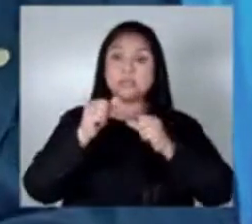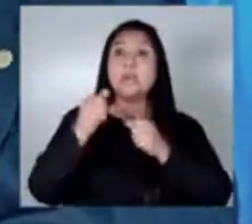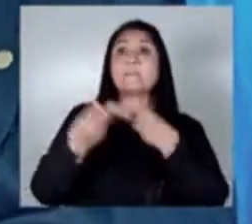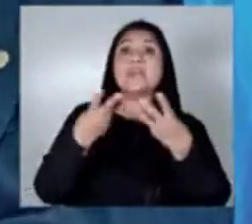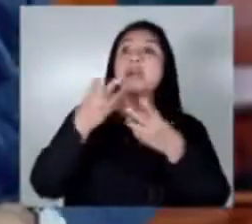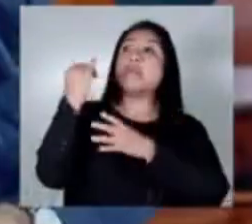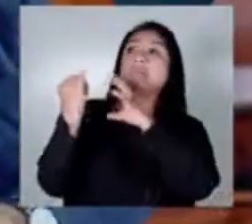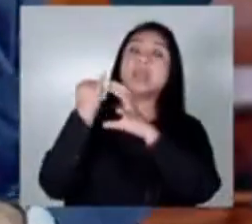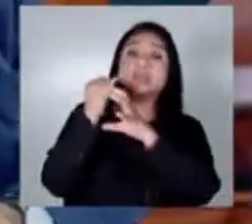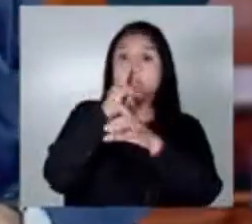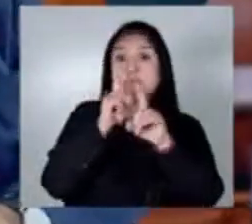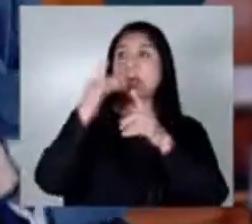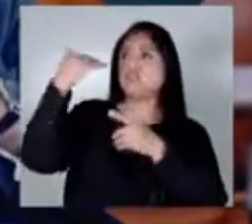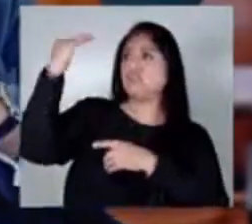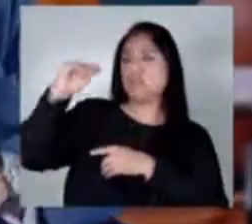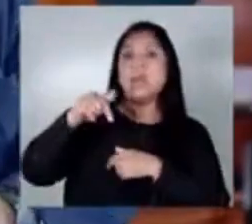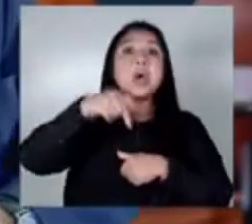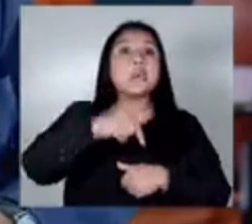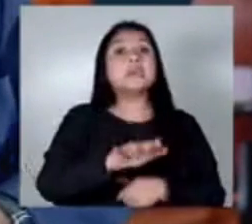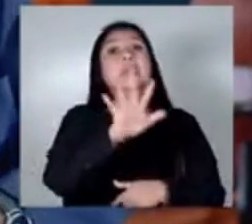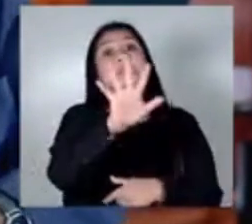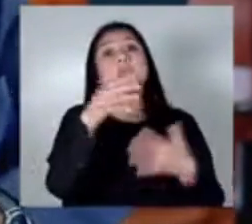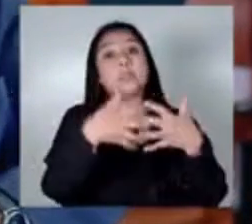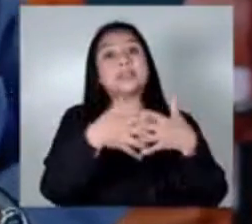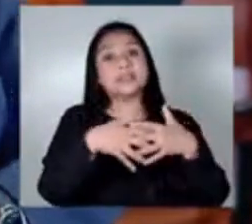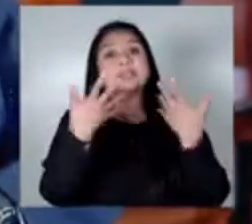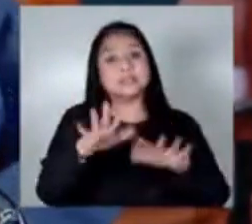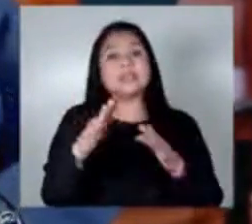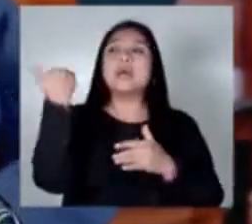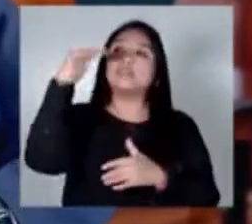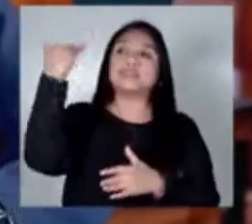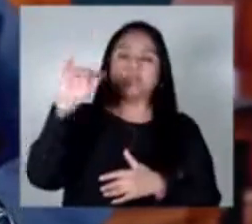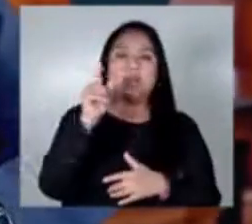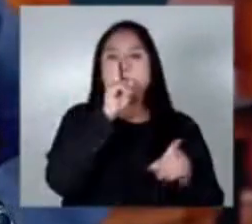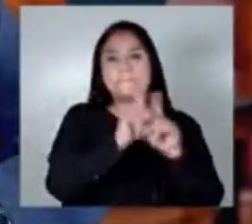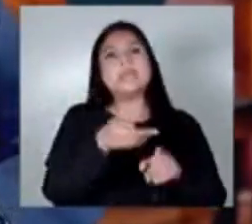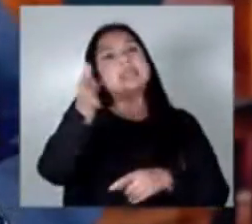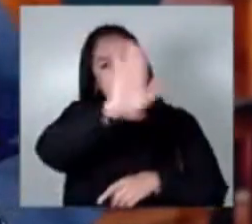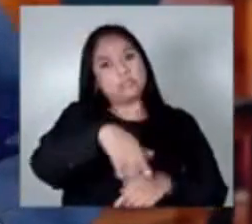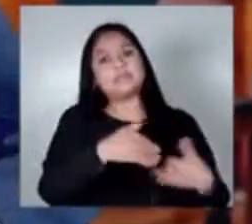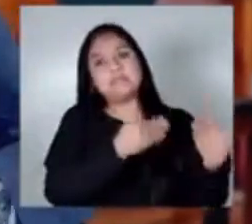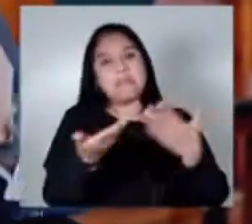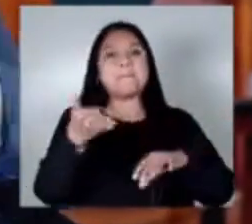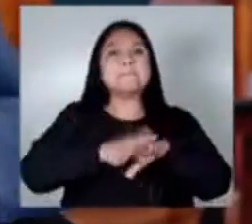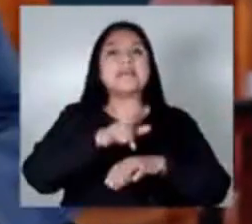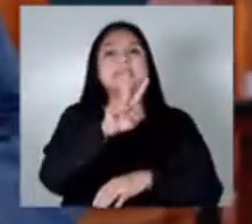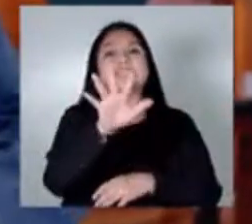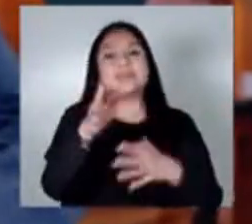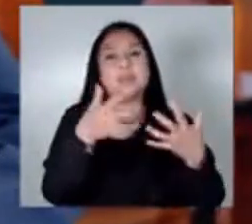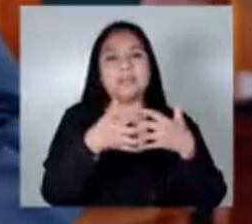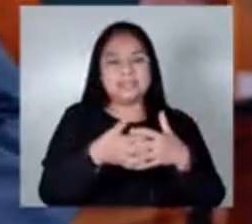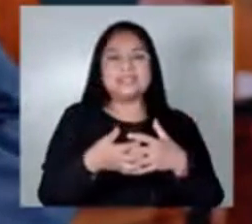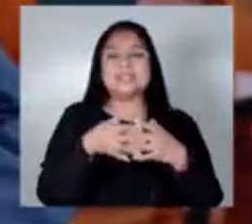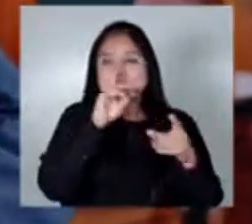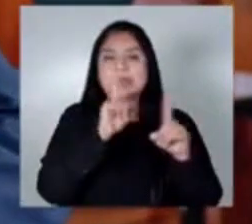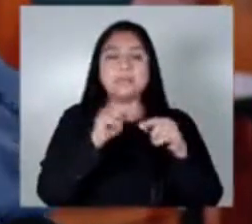volcarse hacia la exportación. De momento, hay 5 empresas certificadas con este programa, próximamente habrán otras 25 y al finalizar el